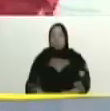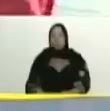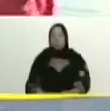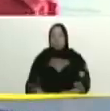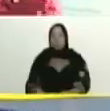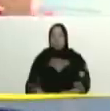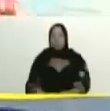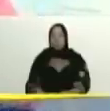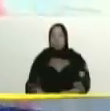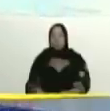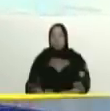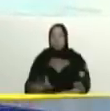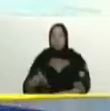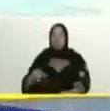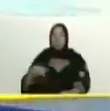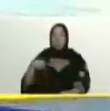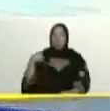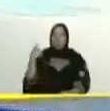próximas.